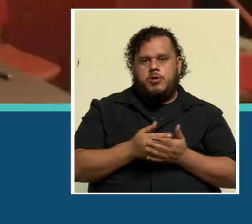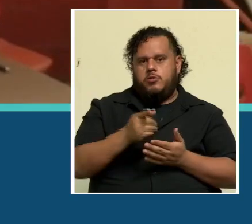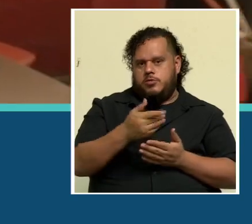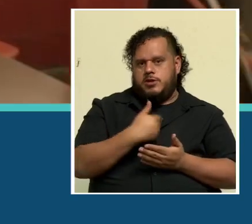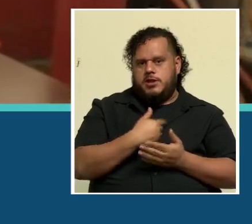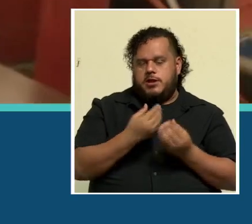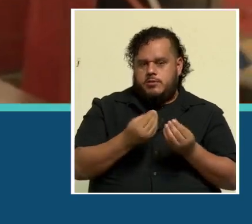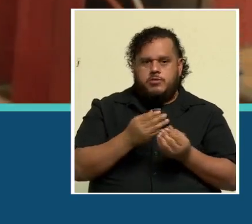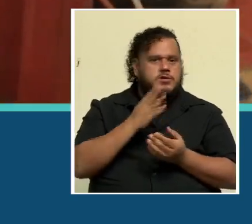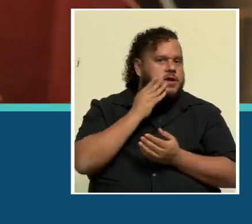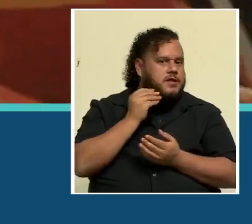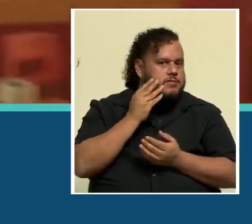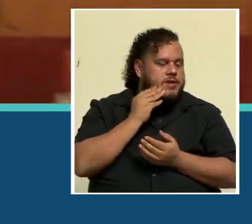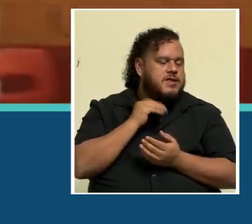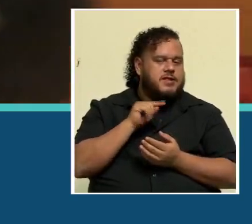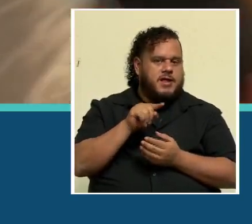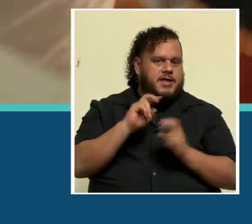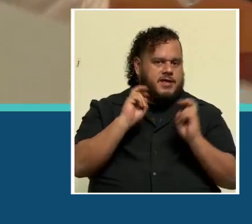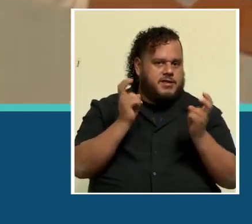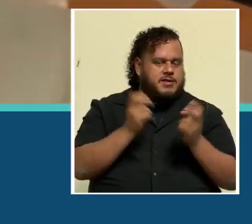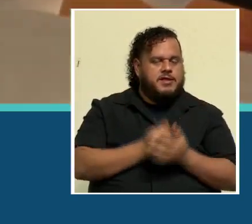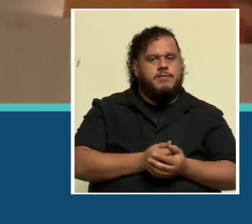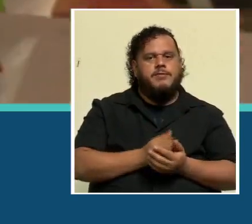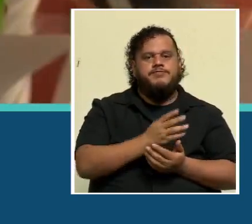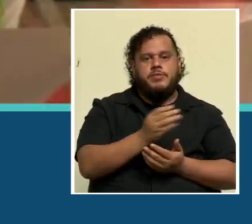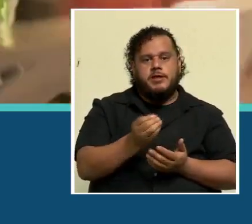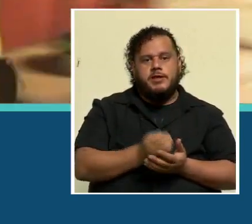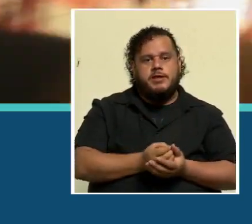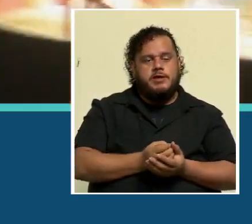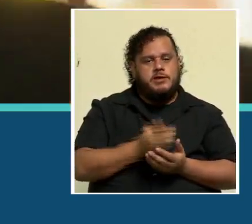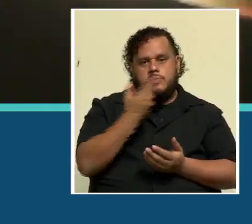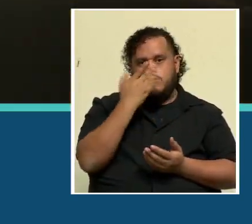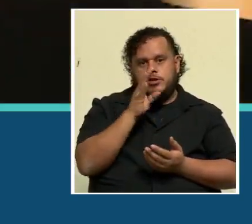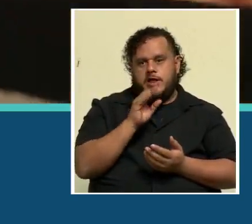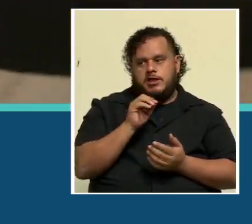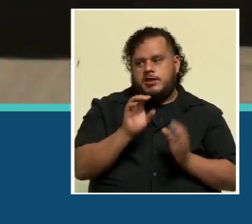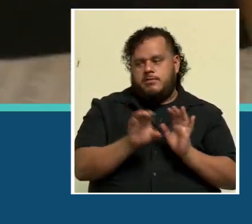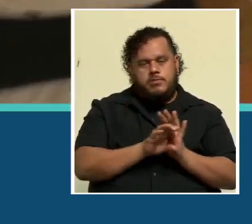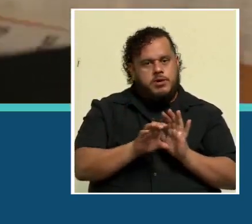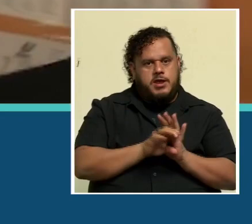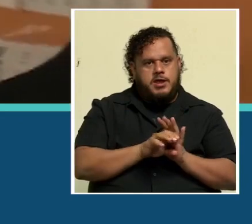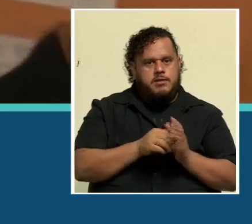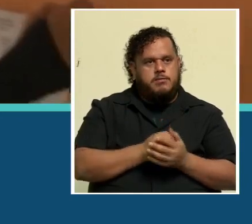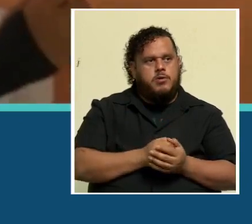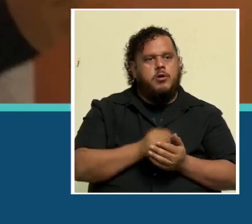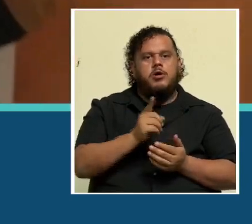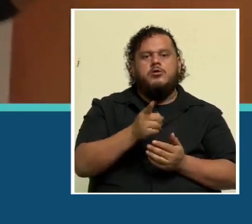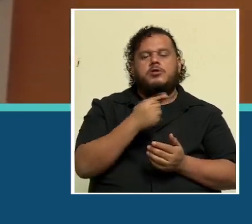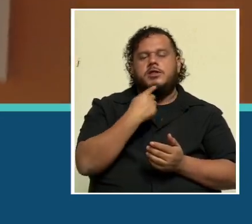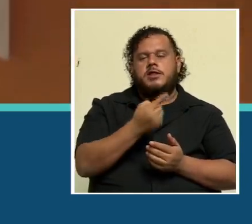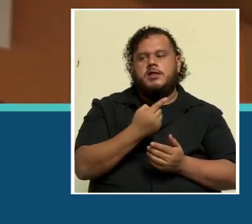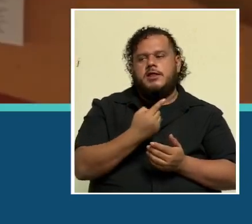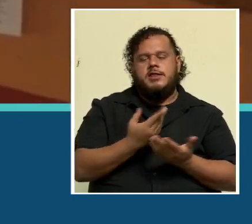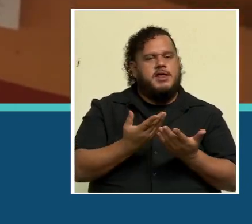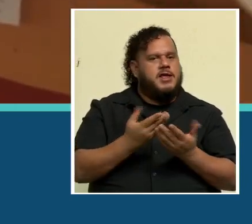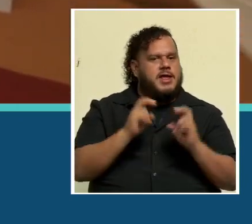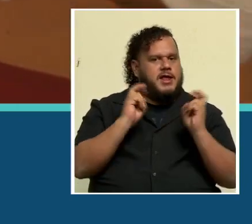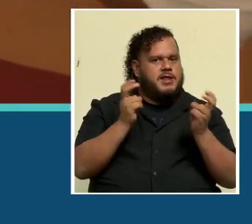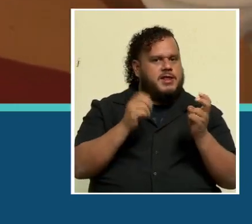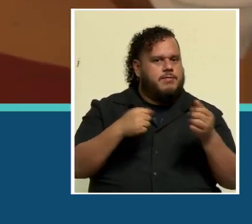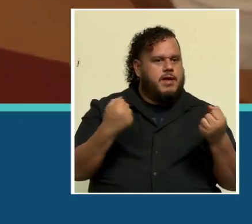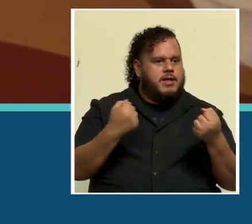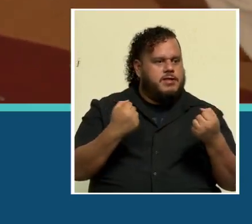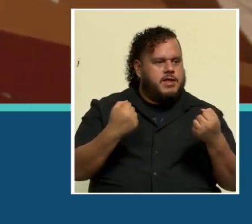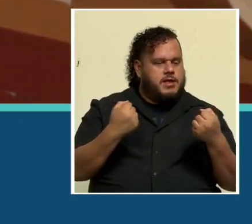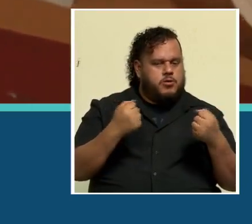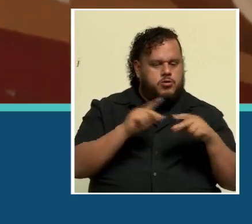mucha experiencia en este tema y no sé si, por ejemplo, y usted mencionaba ahorita el tema de los partidos